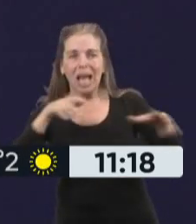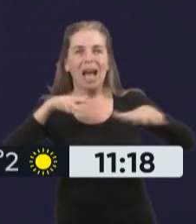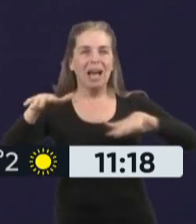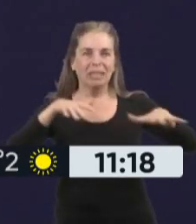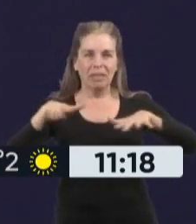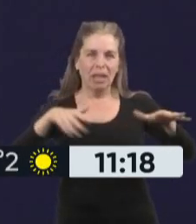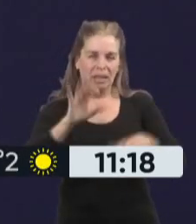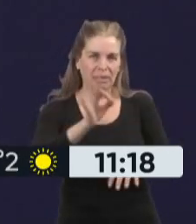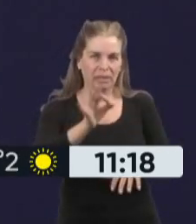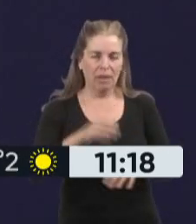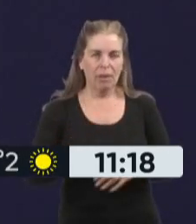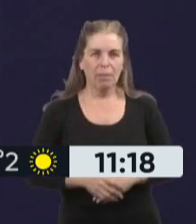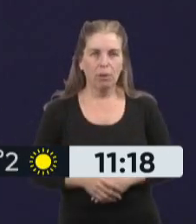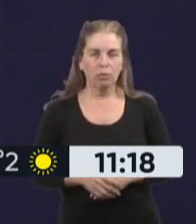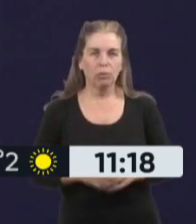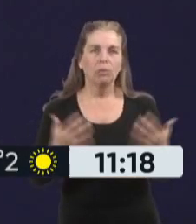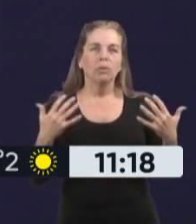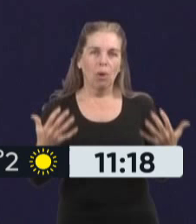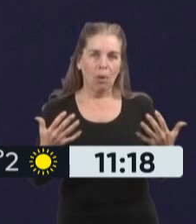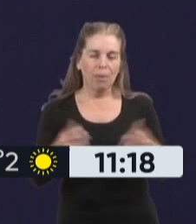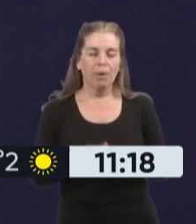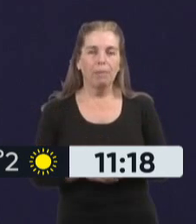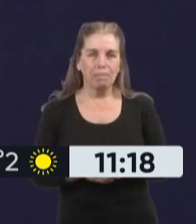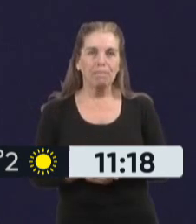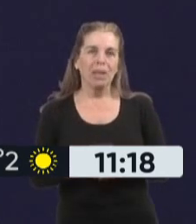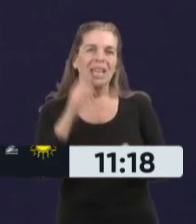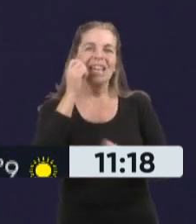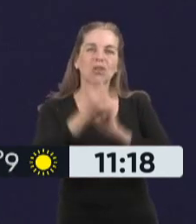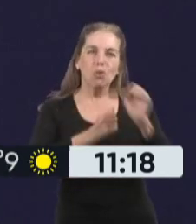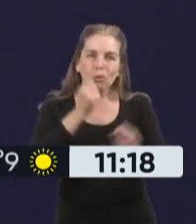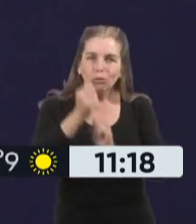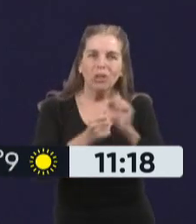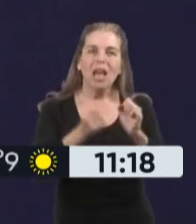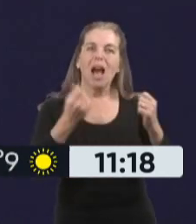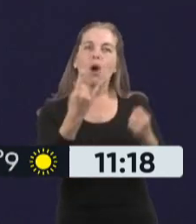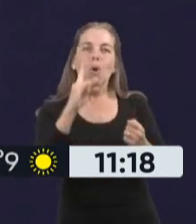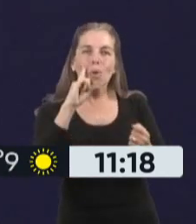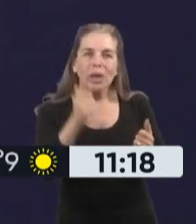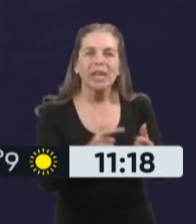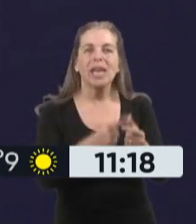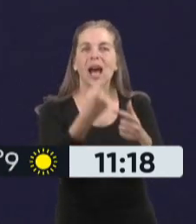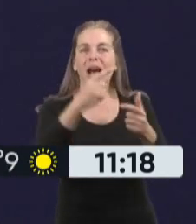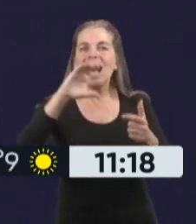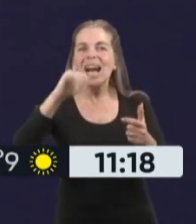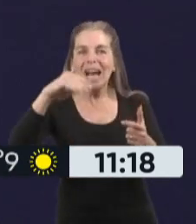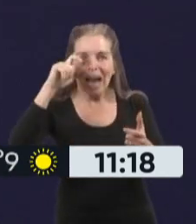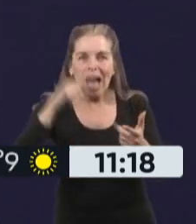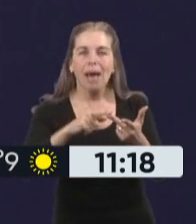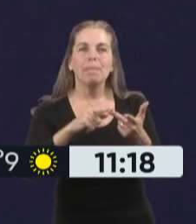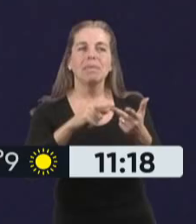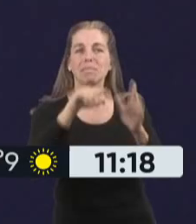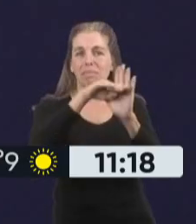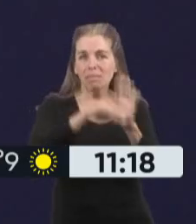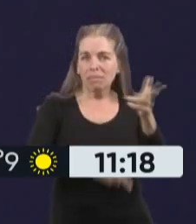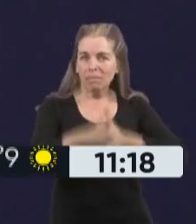actividades. Por supuesto que la industria, que es en parte a lo que haces referencia a vos, es